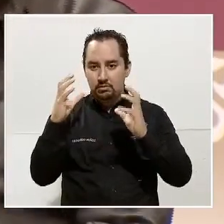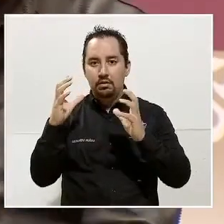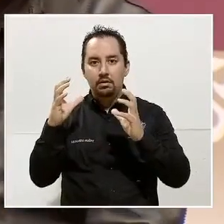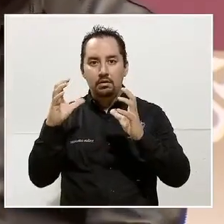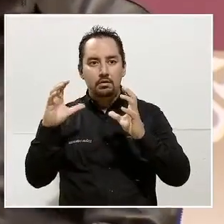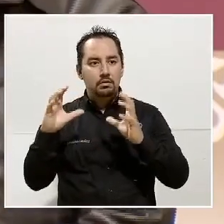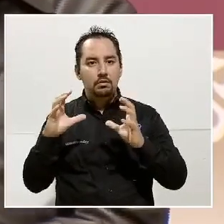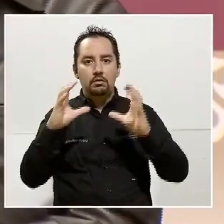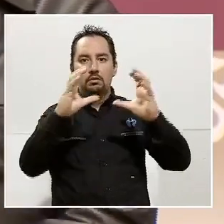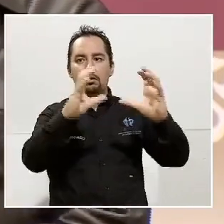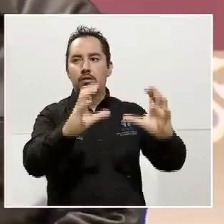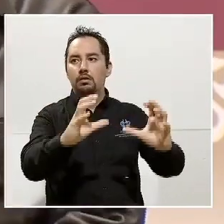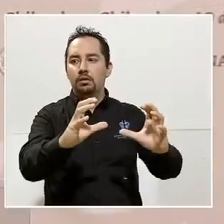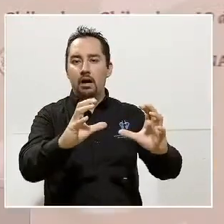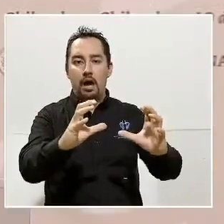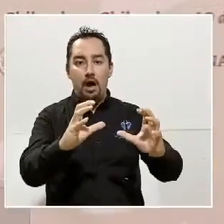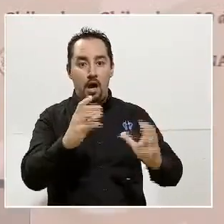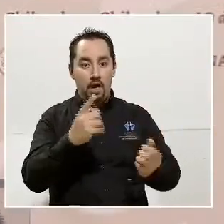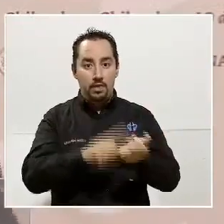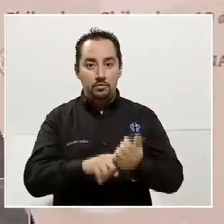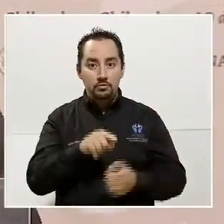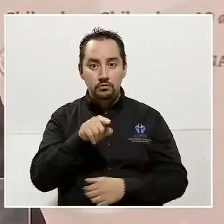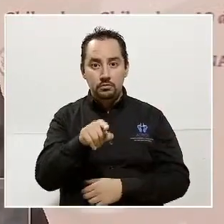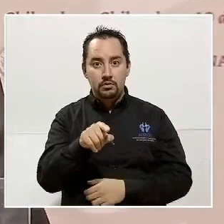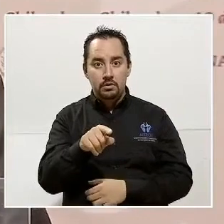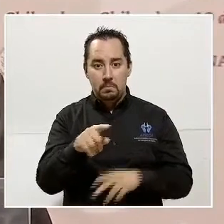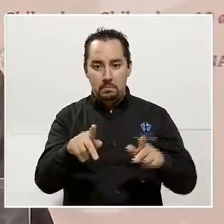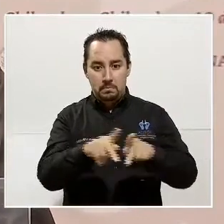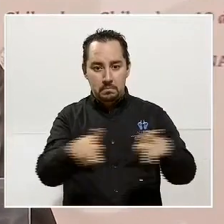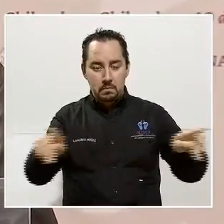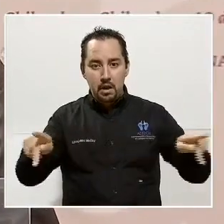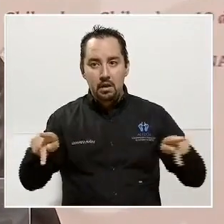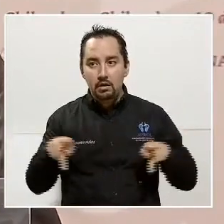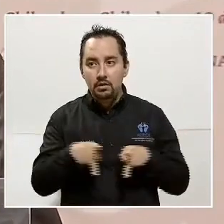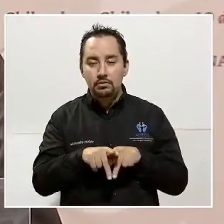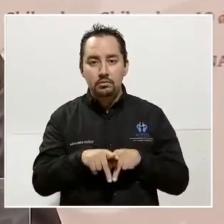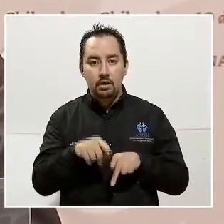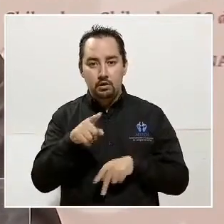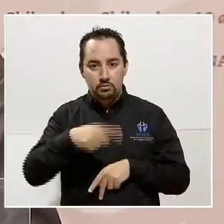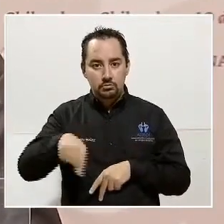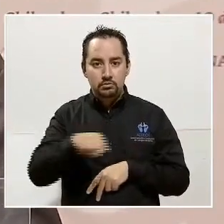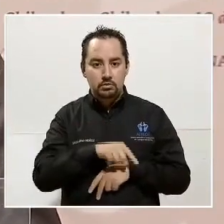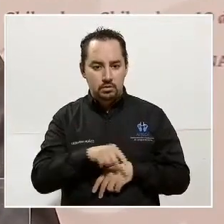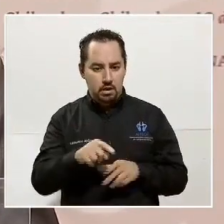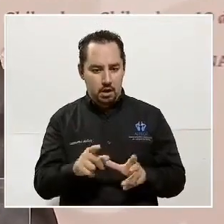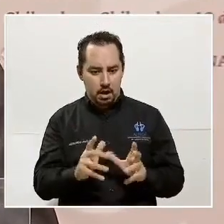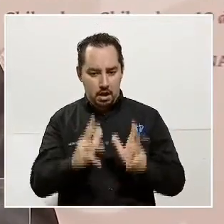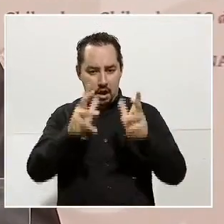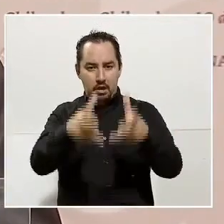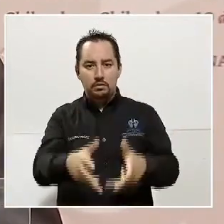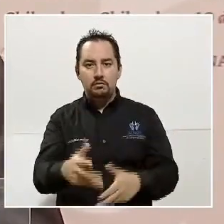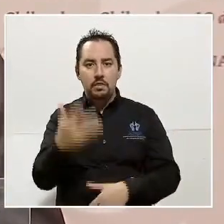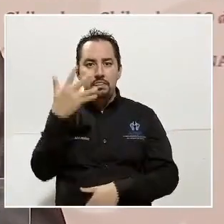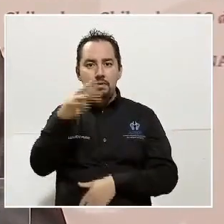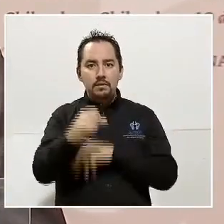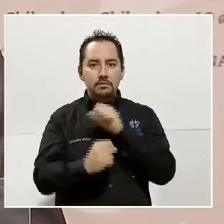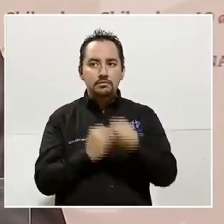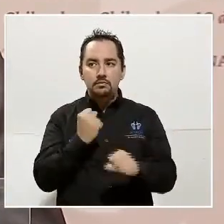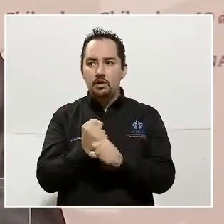Hidalgo y le exhiben en la plaza principal de Guanajuato, 10